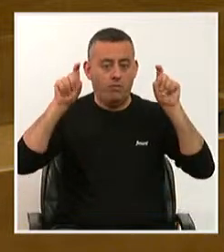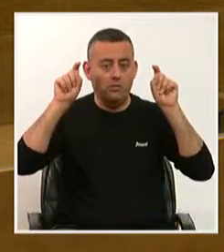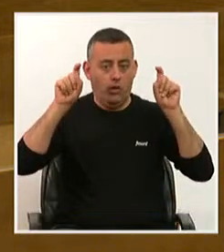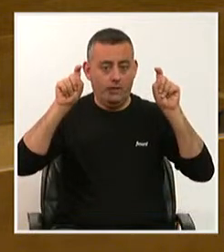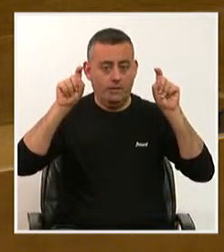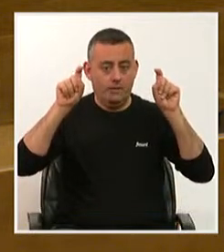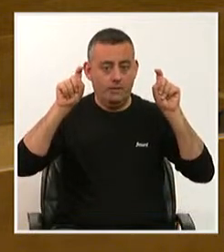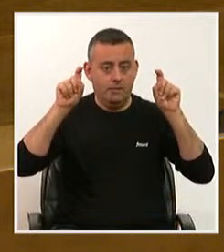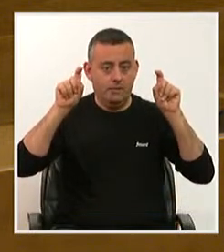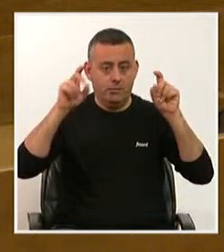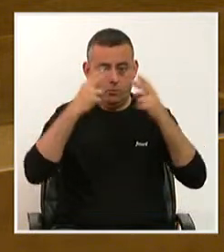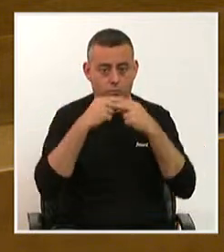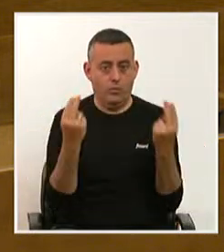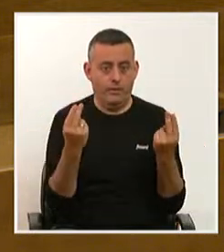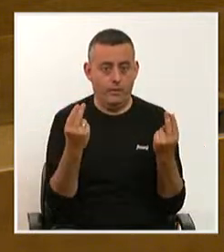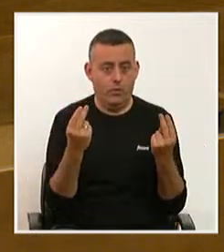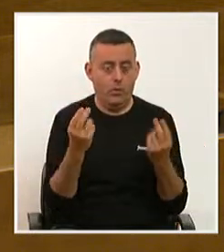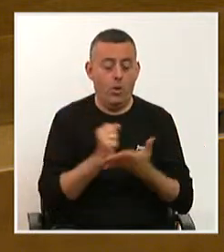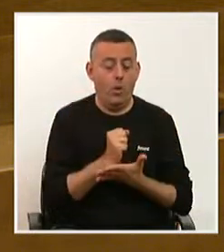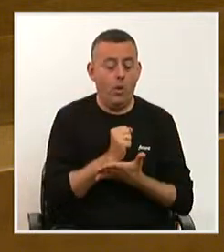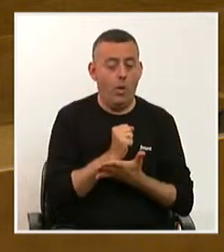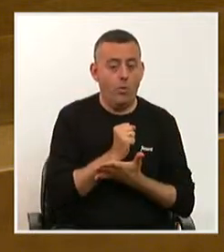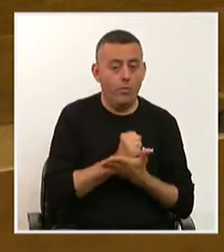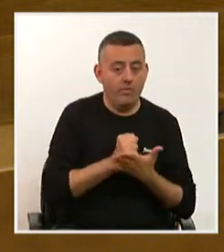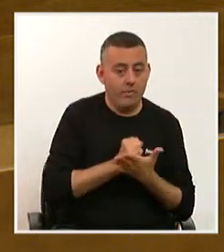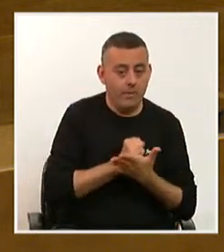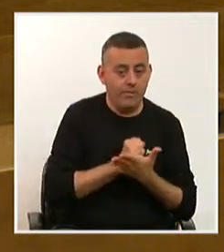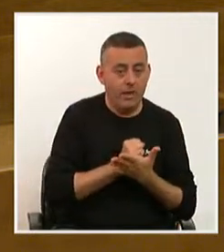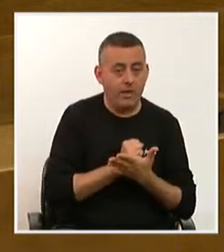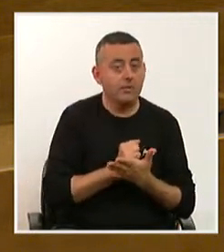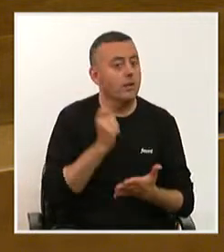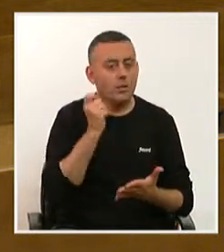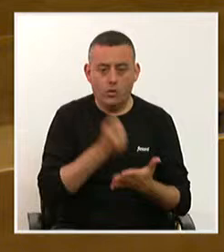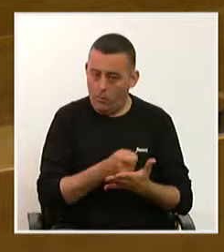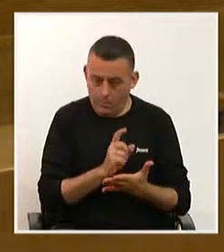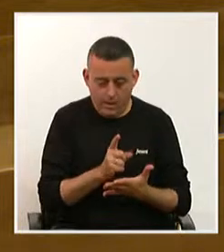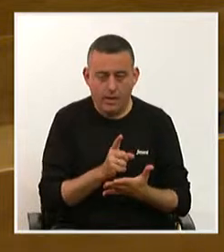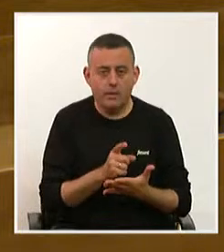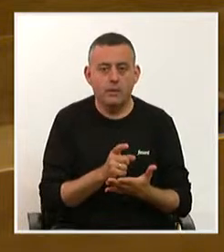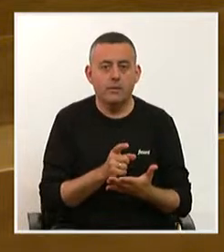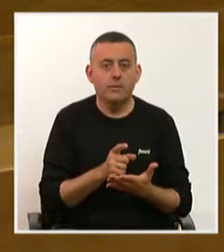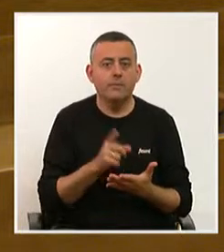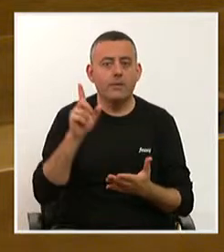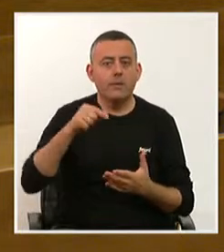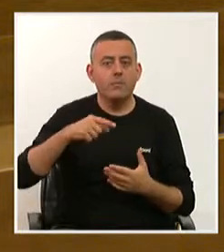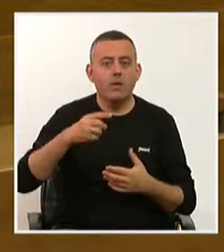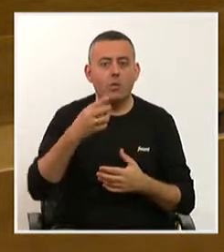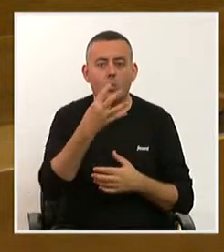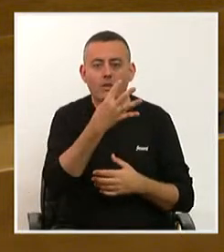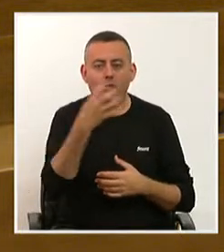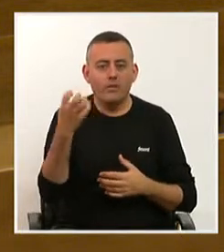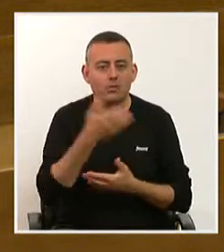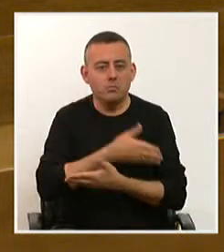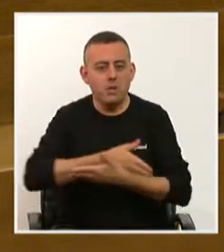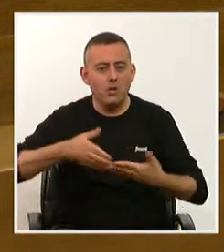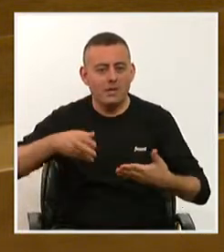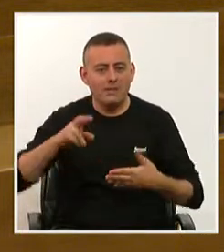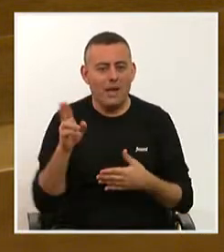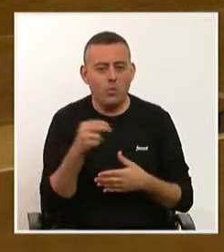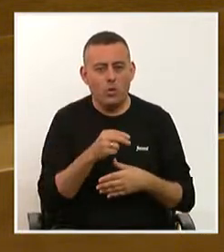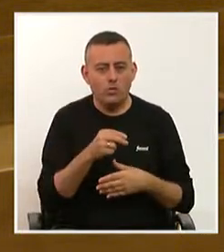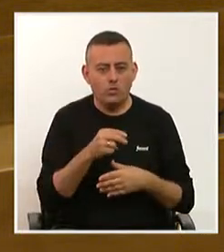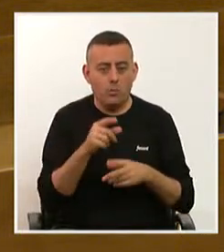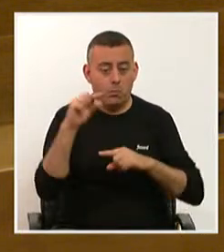paguen cuca farmacies saben Queen un forat en el presup de 400 milion deos